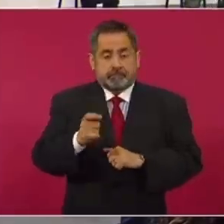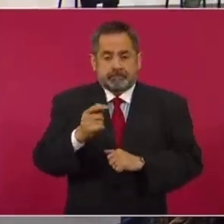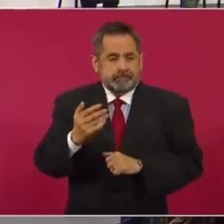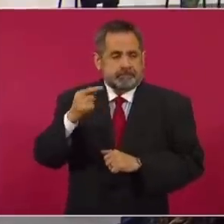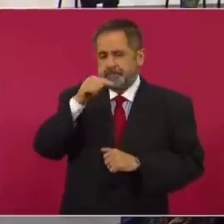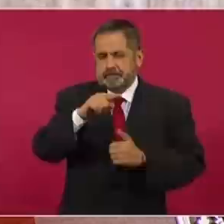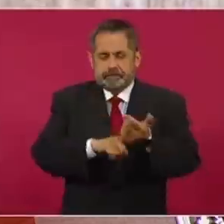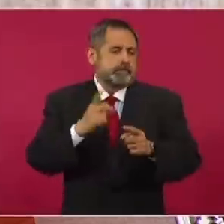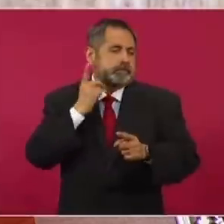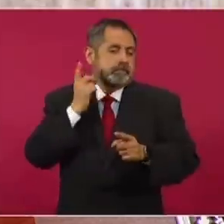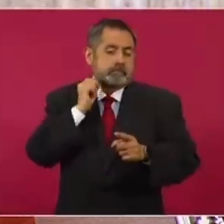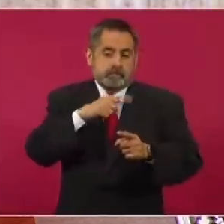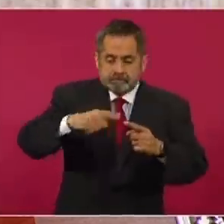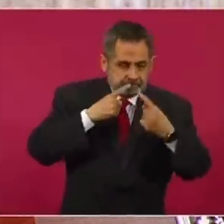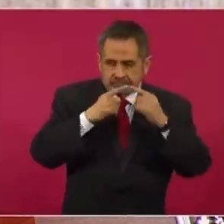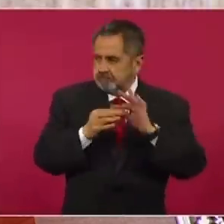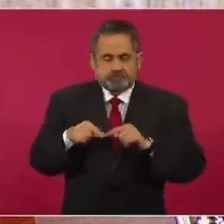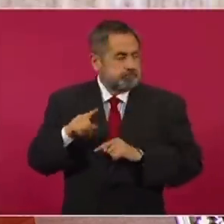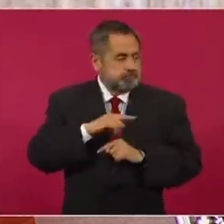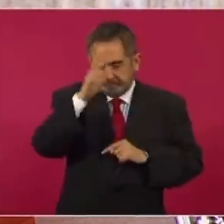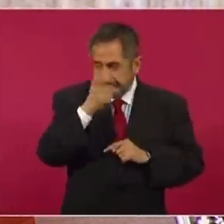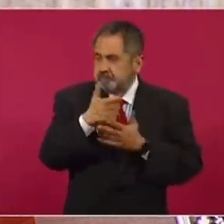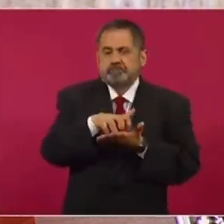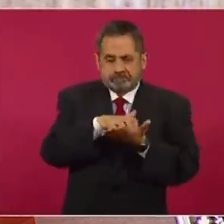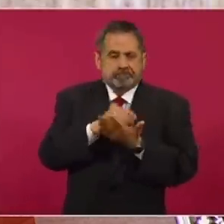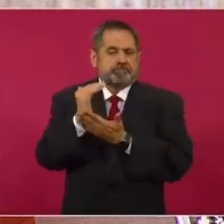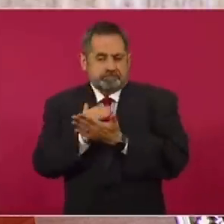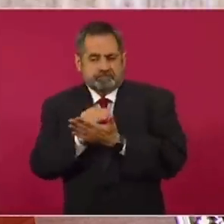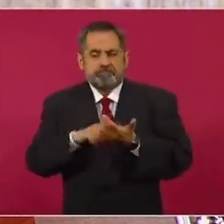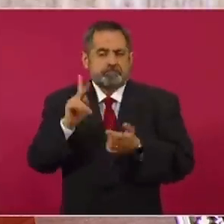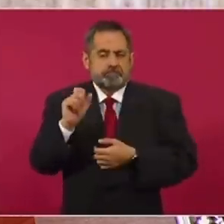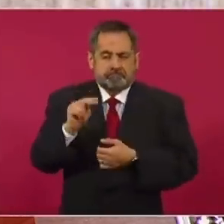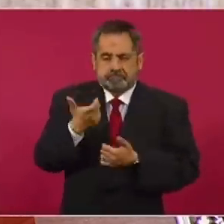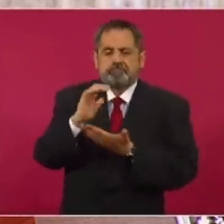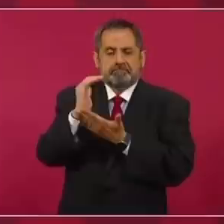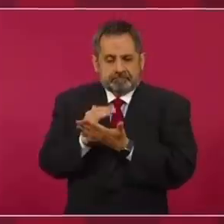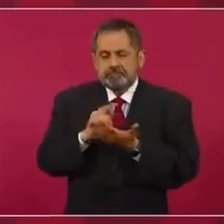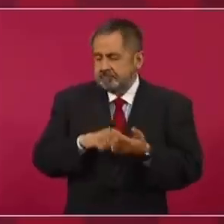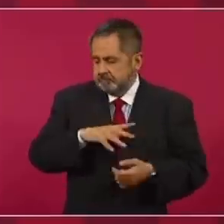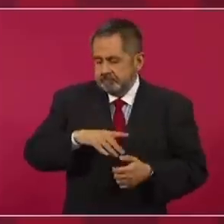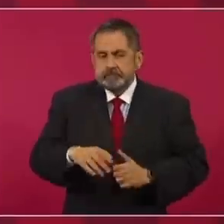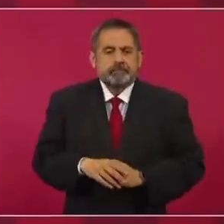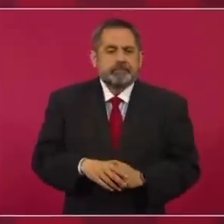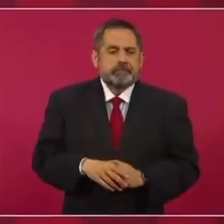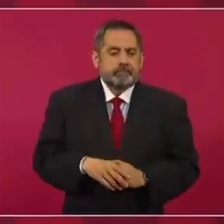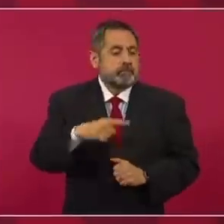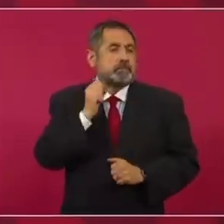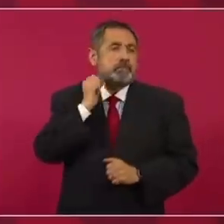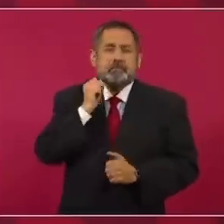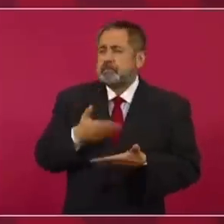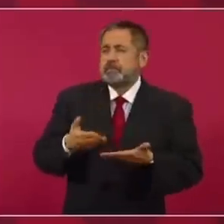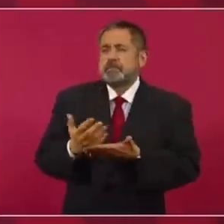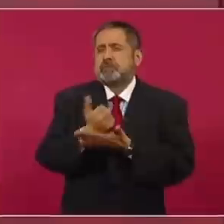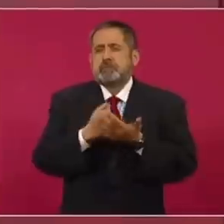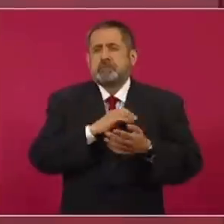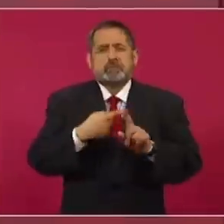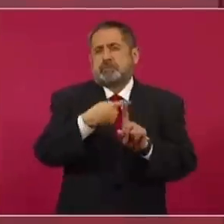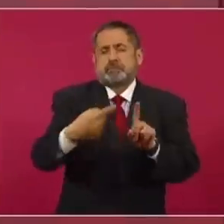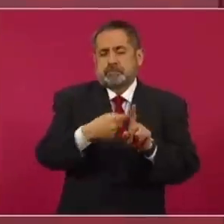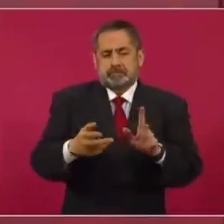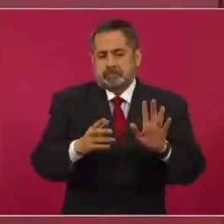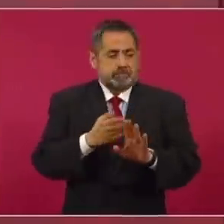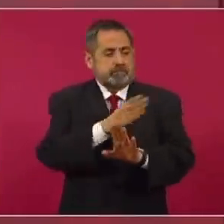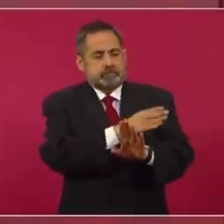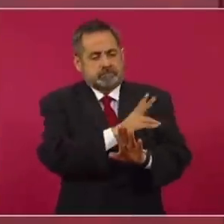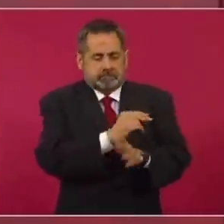en el Poder Legislativo un ajuste, un plan de austeridad. Un senador ahora debe estar ganando la mitad